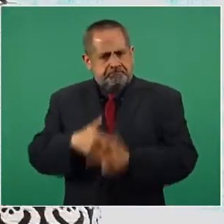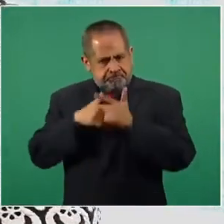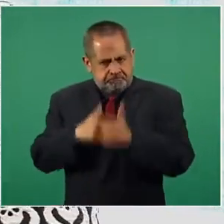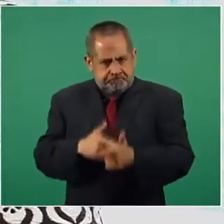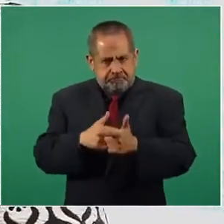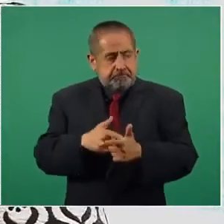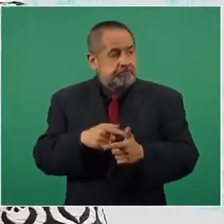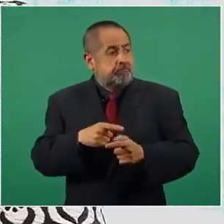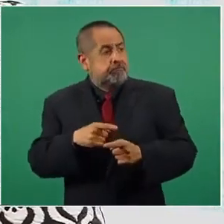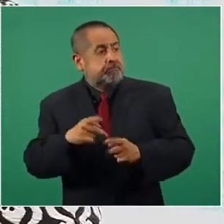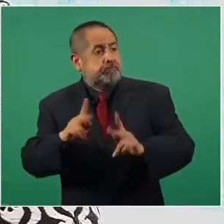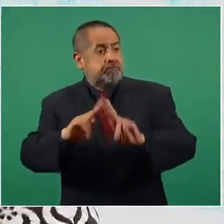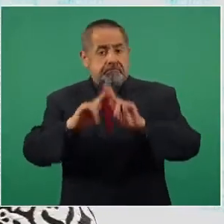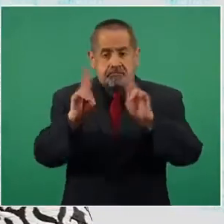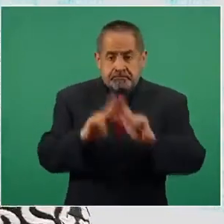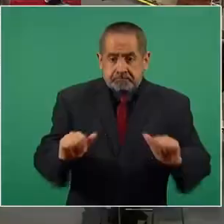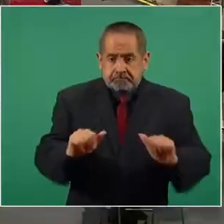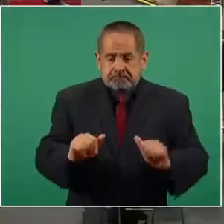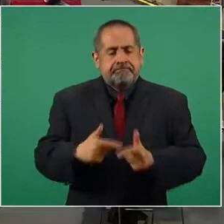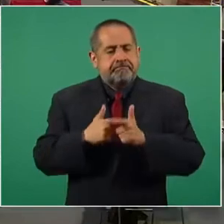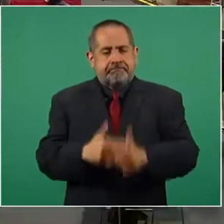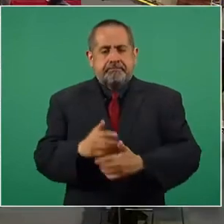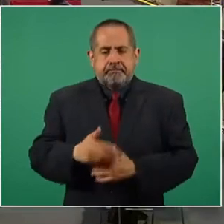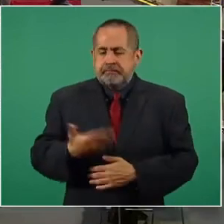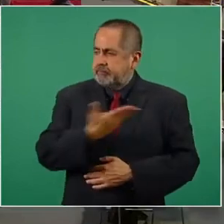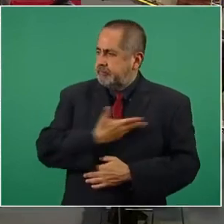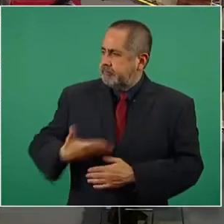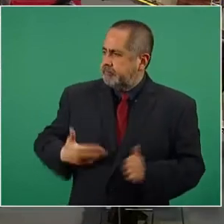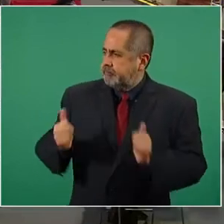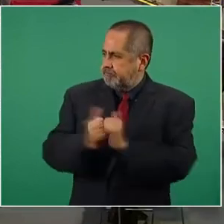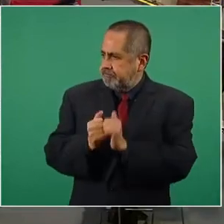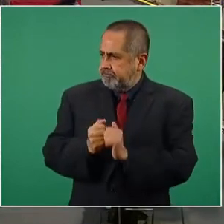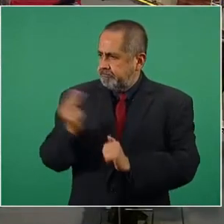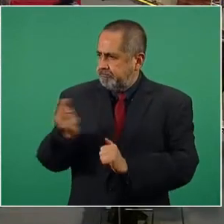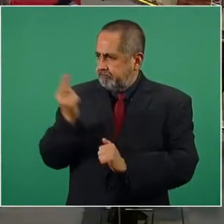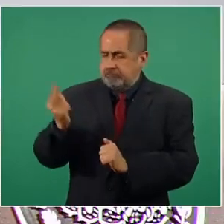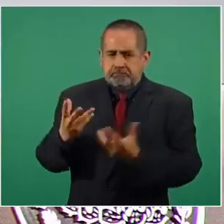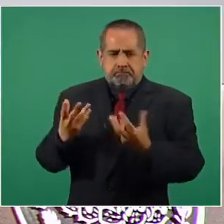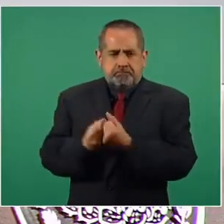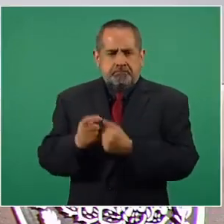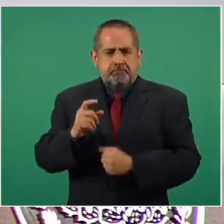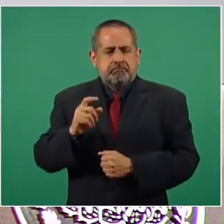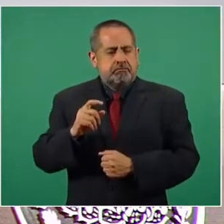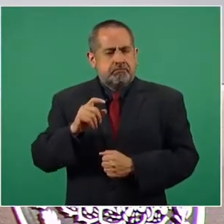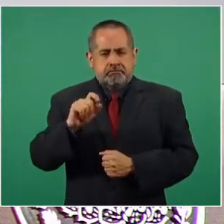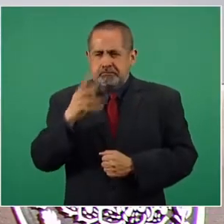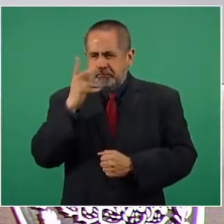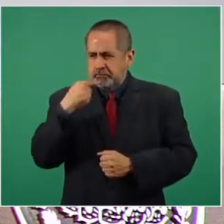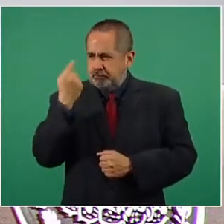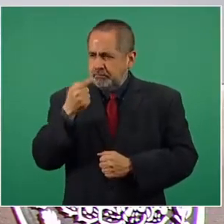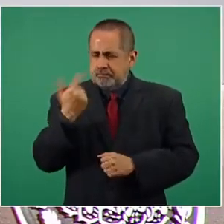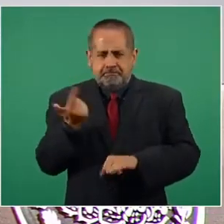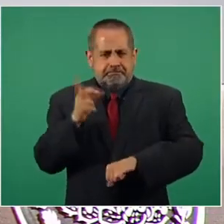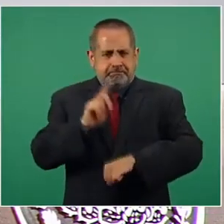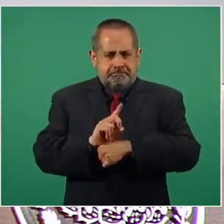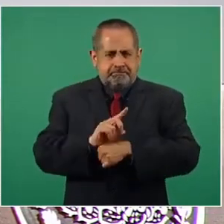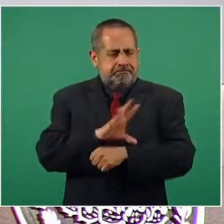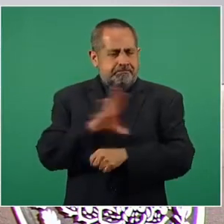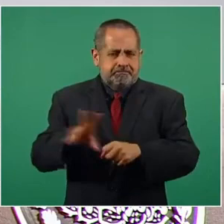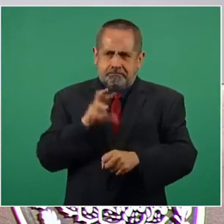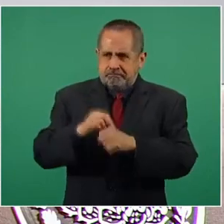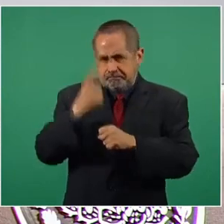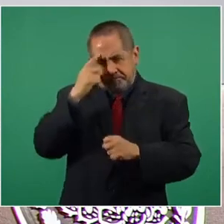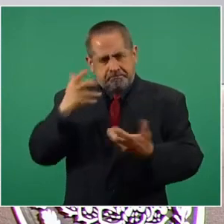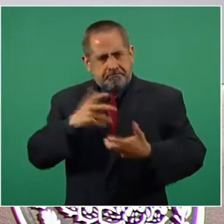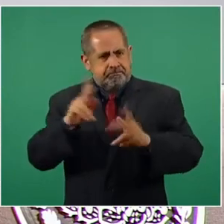construyamos la paz. Presidente, estamos con usted 24/7 en la construcción de la